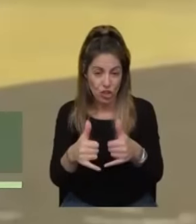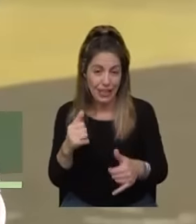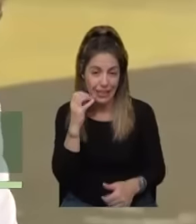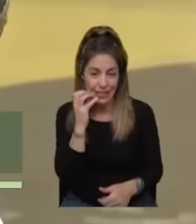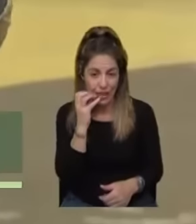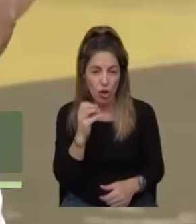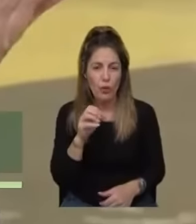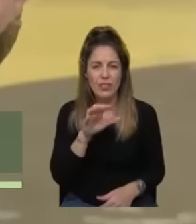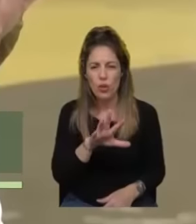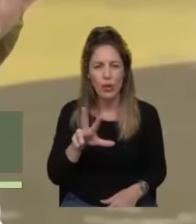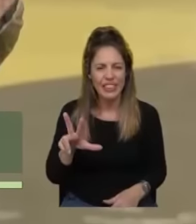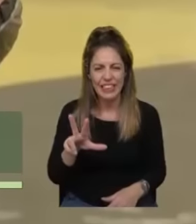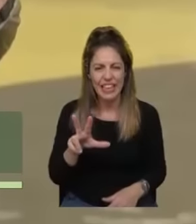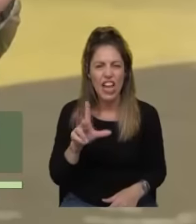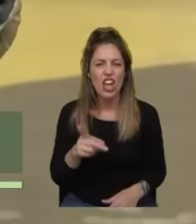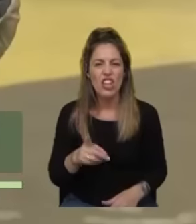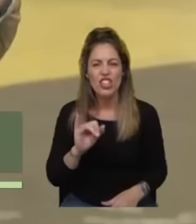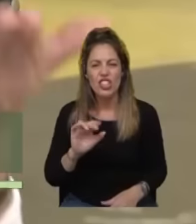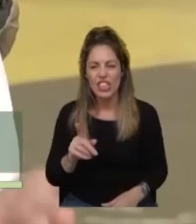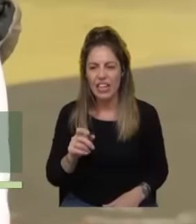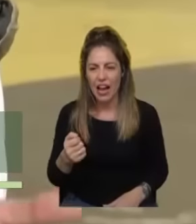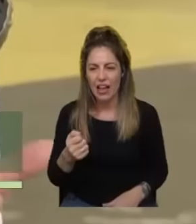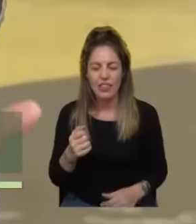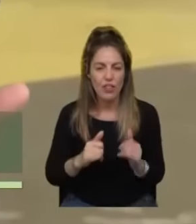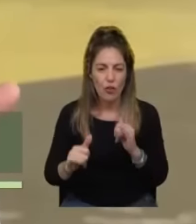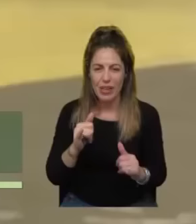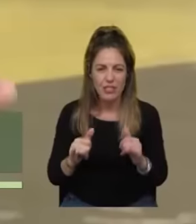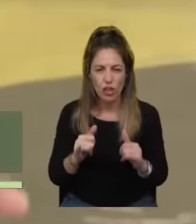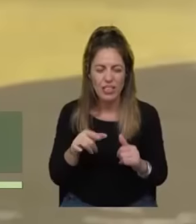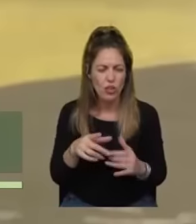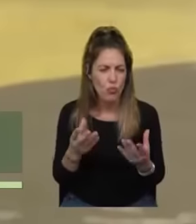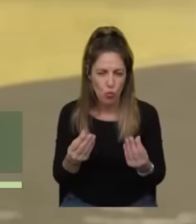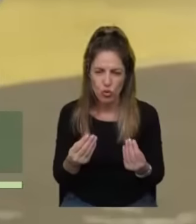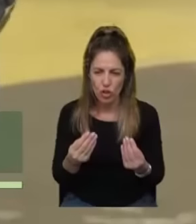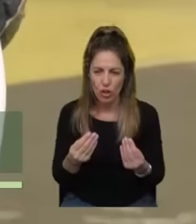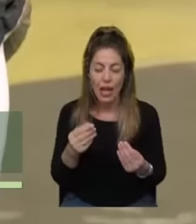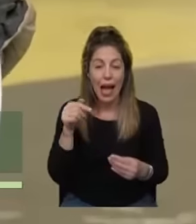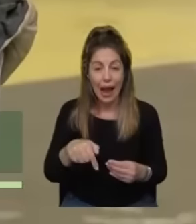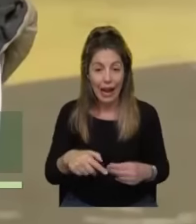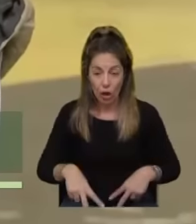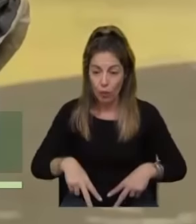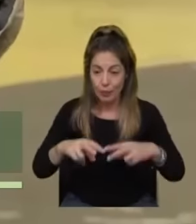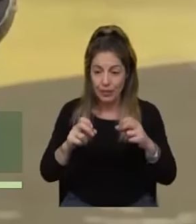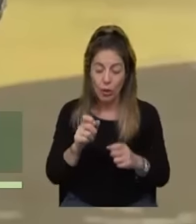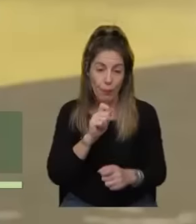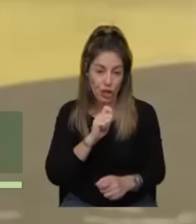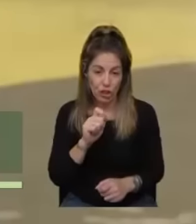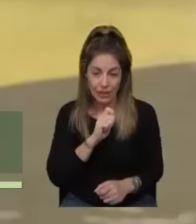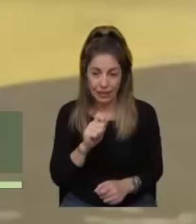eran como 53 gigas de información, y eso es un montón. Y yo entiendo que lo que hubo acá fue una investigación